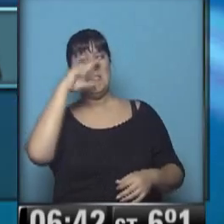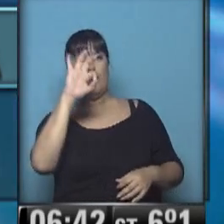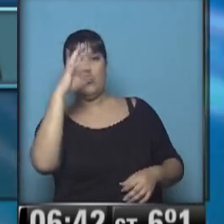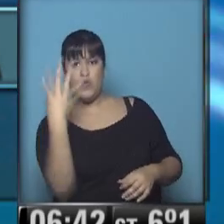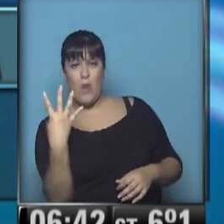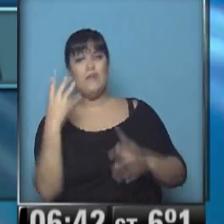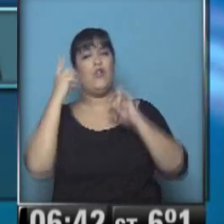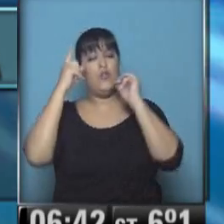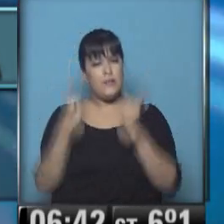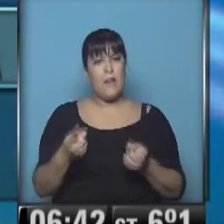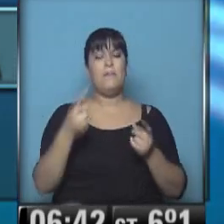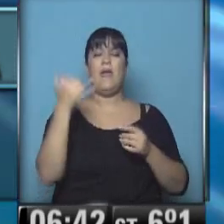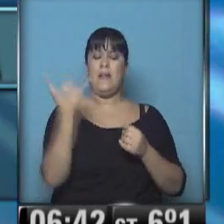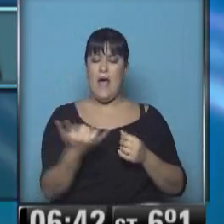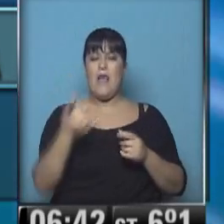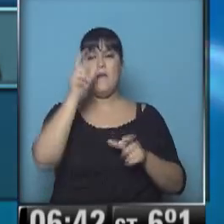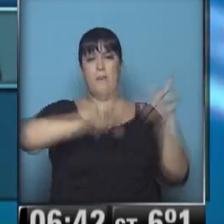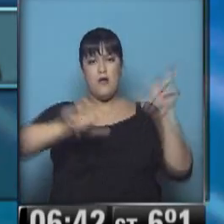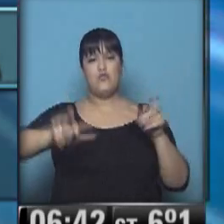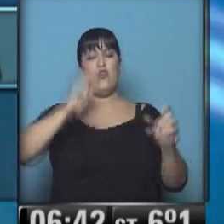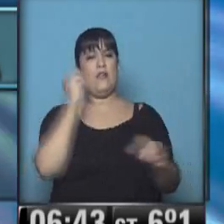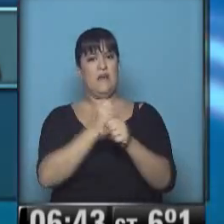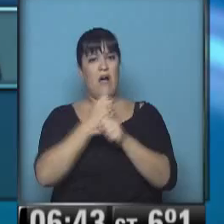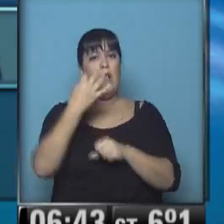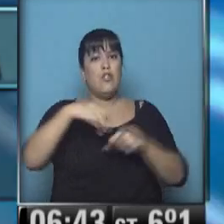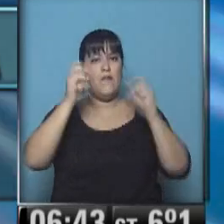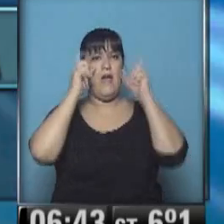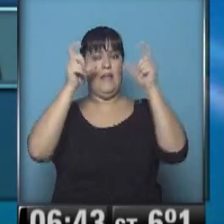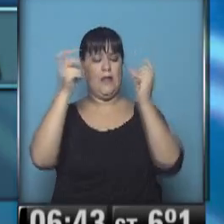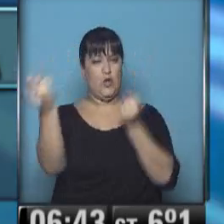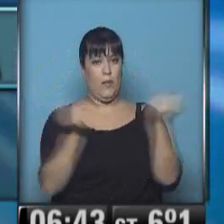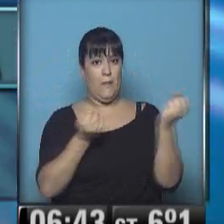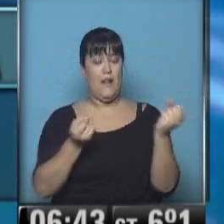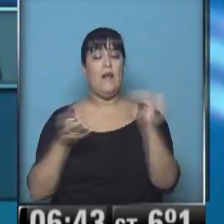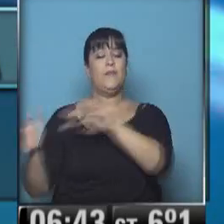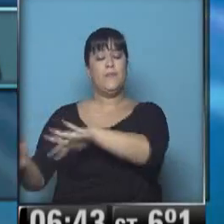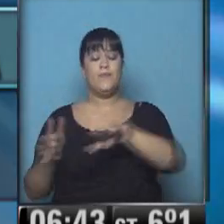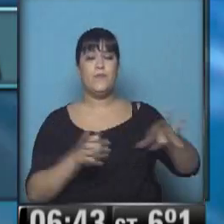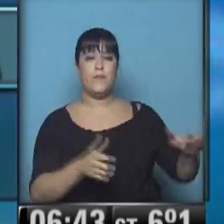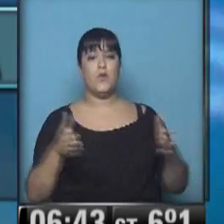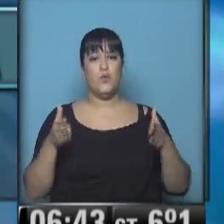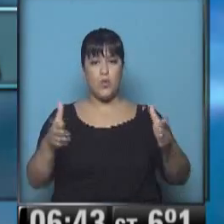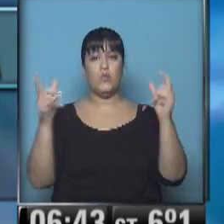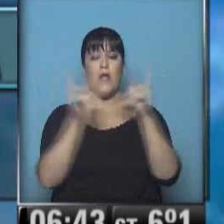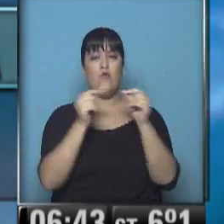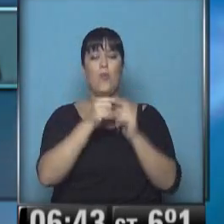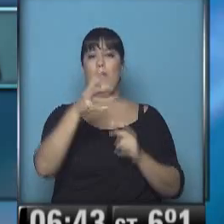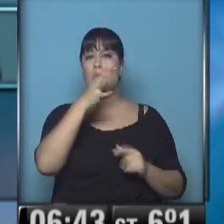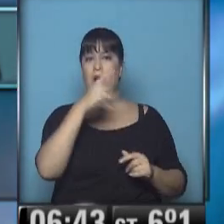hay balizamiento, así que por supuesto estar muy atentos. Veamos qué pasa en la ruta 14,